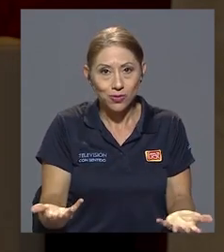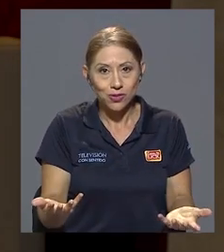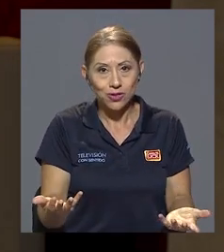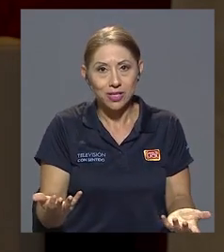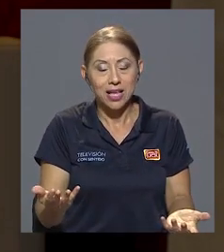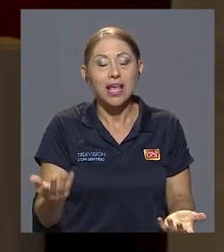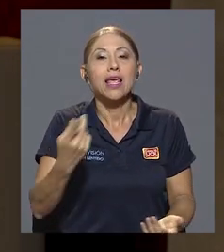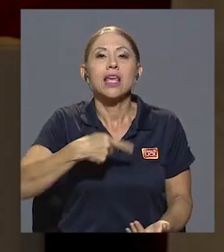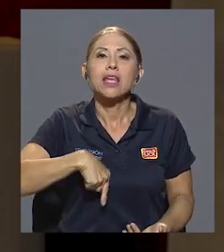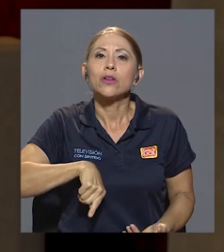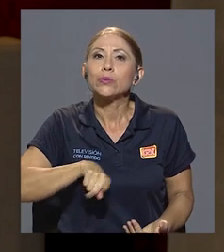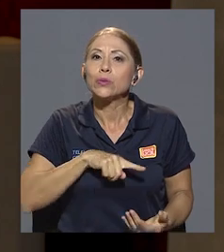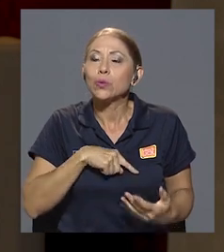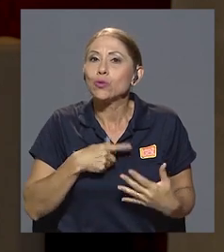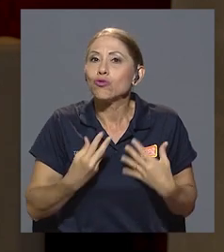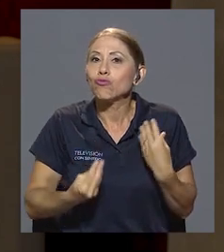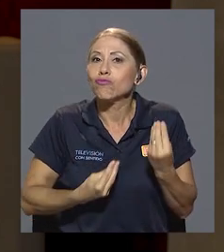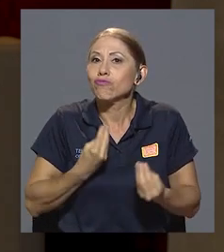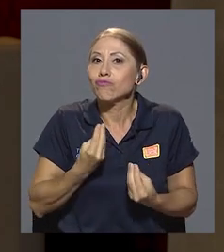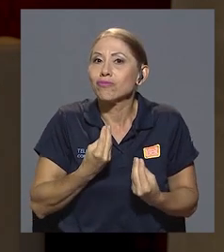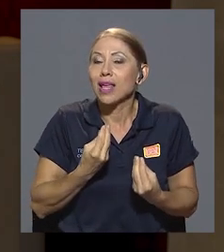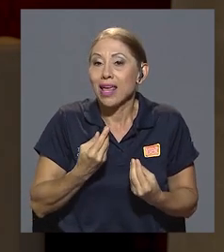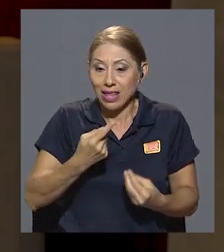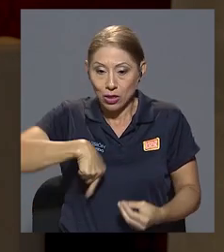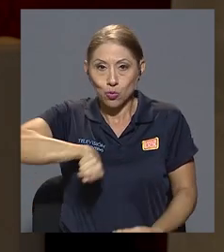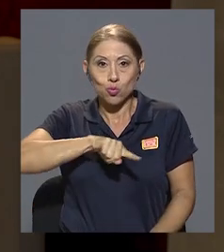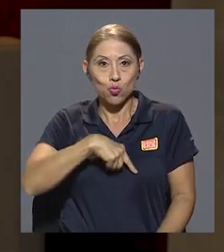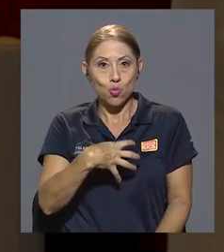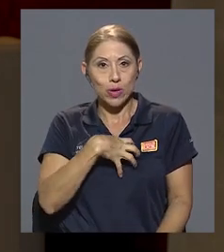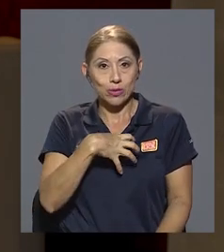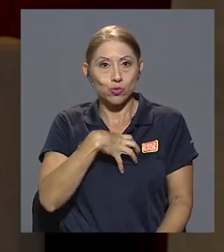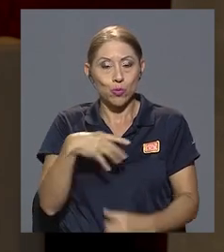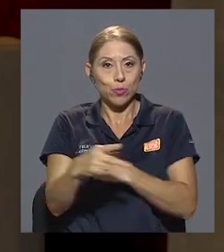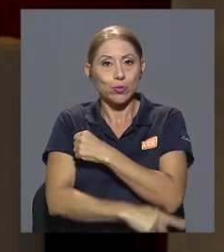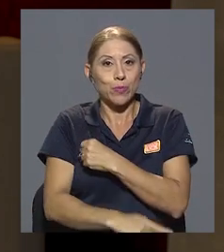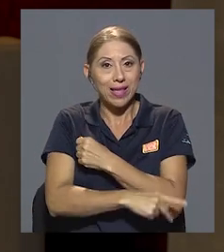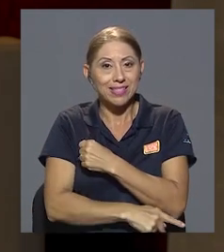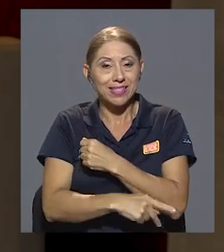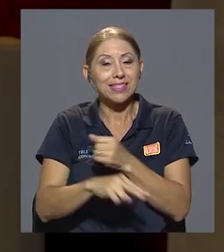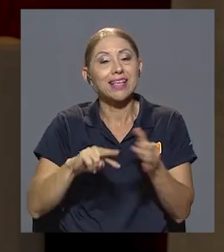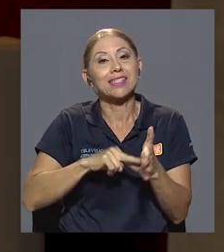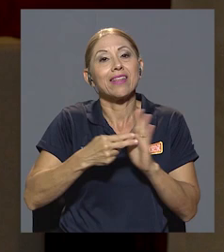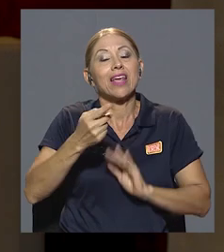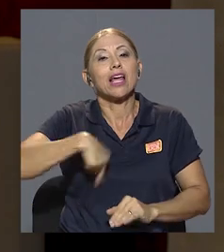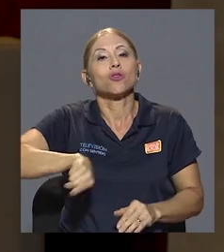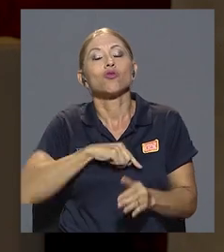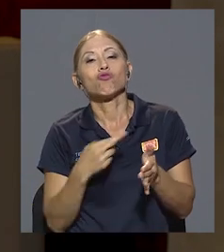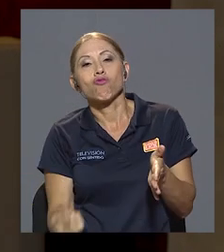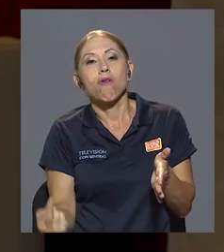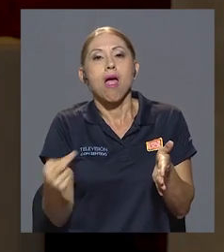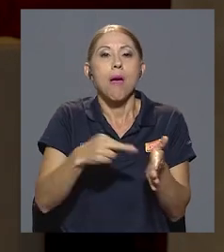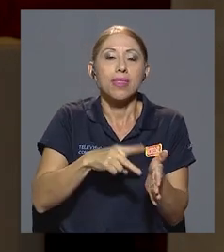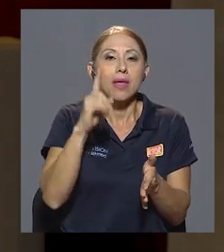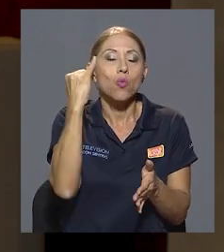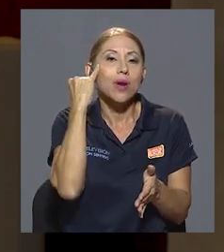estaríamos cayendo en nuestros propios países en la reproducción de una ideología o de